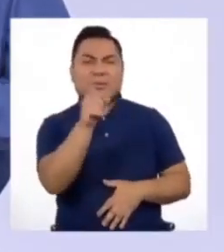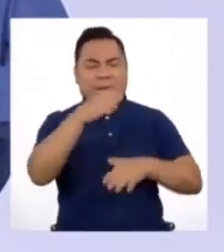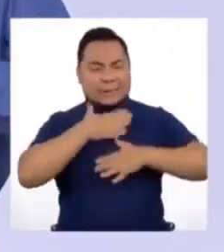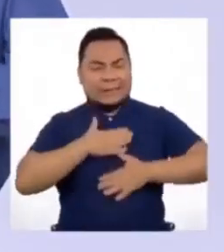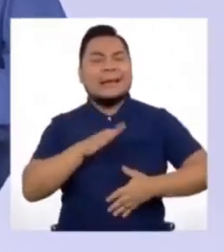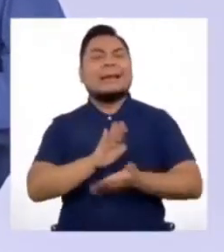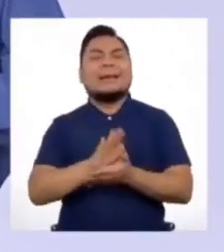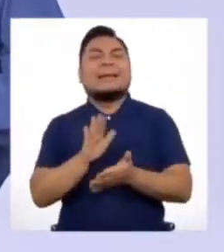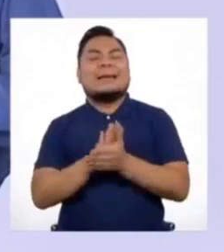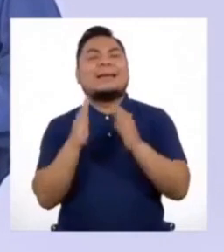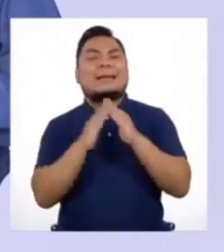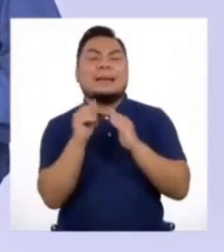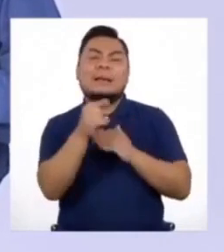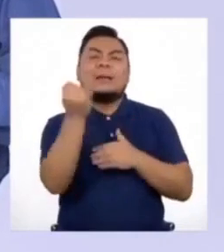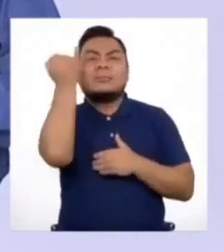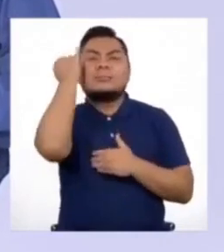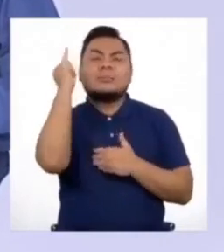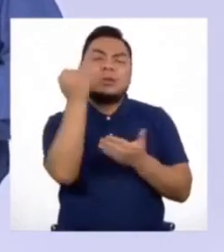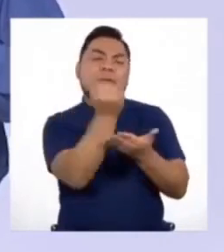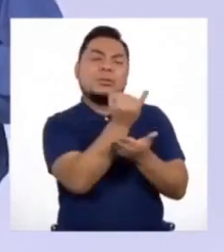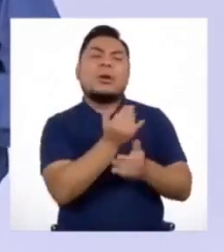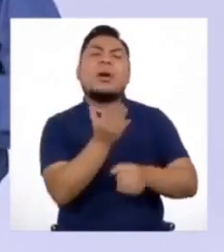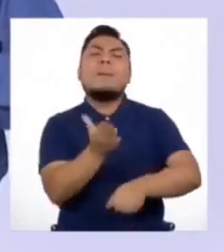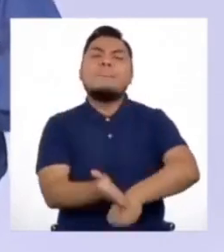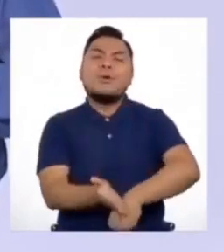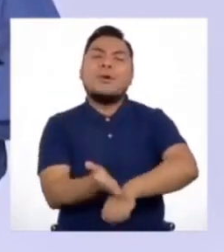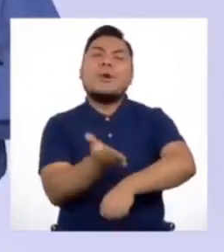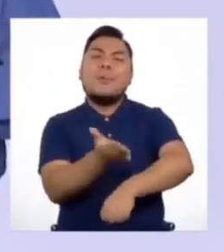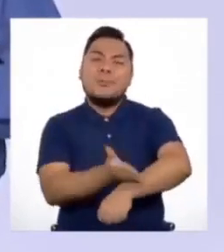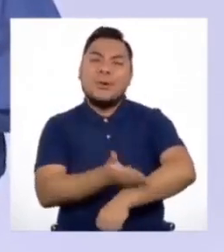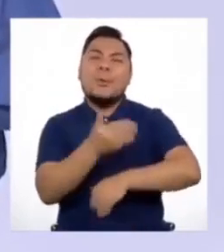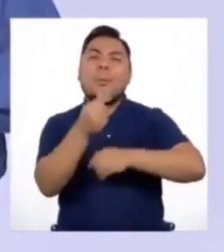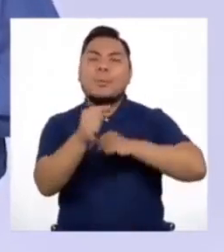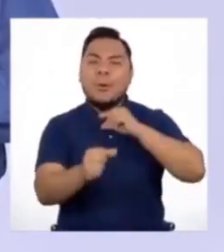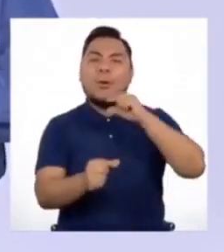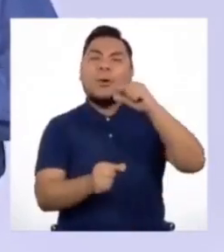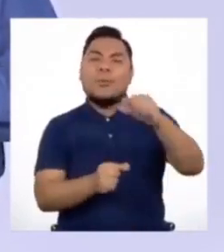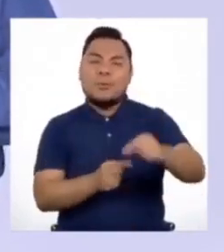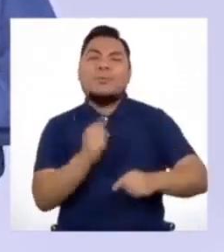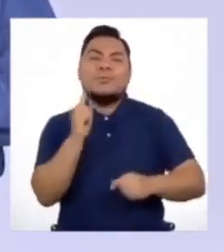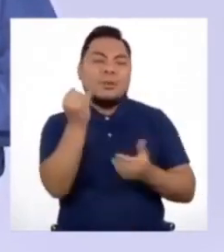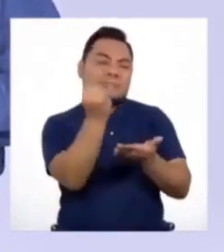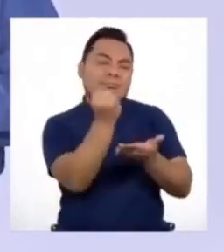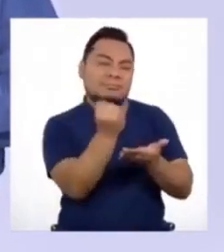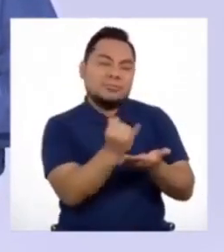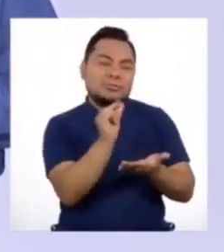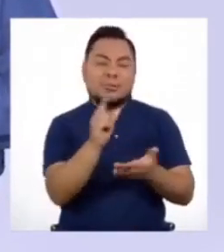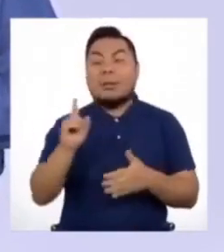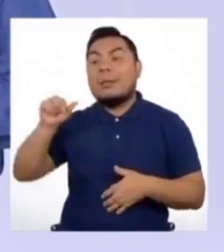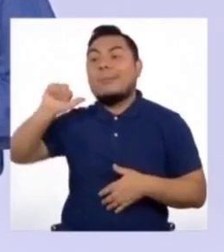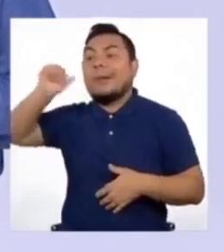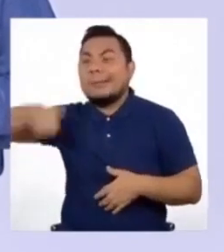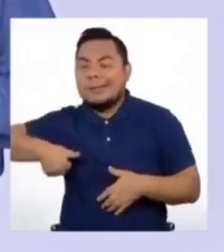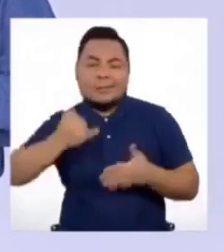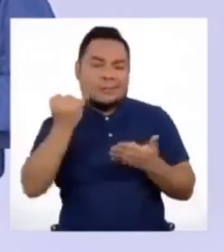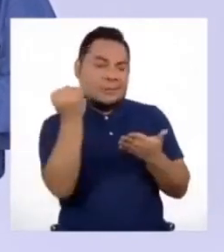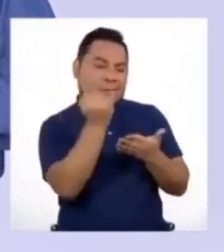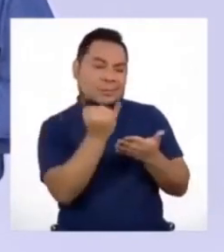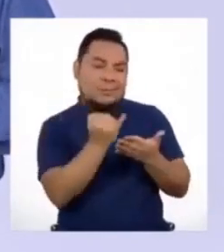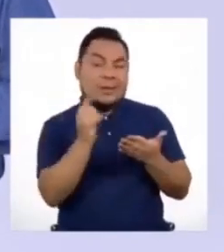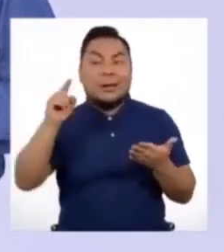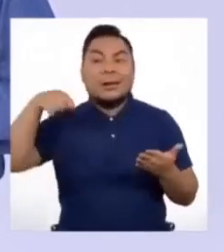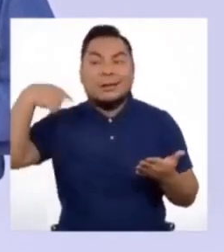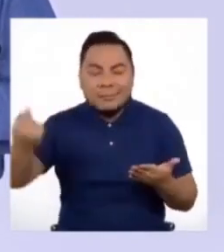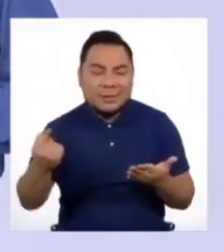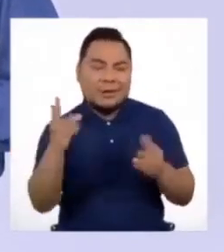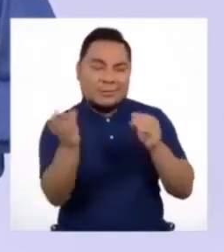casa. La historieta la iremos construyendo poco a poco, con lo aprendido esta semana y con lo que aprenderemos la